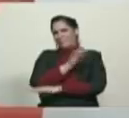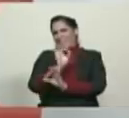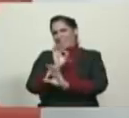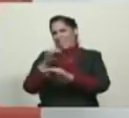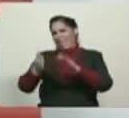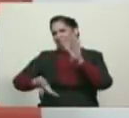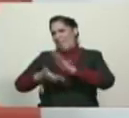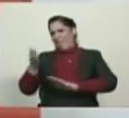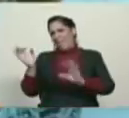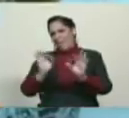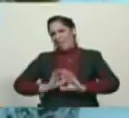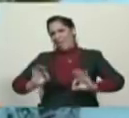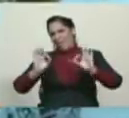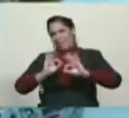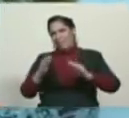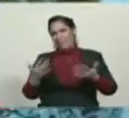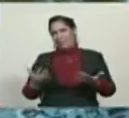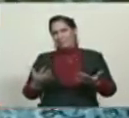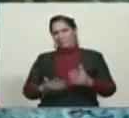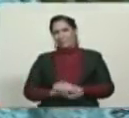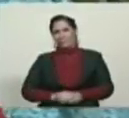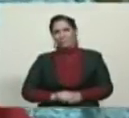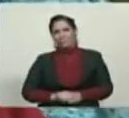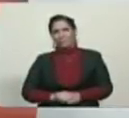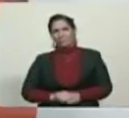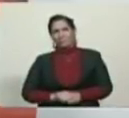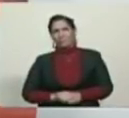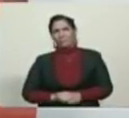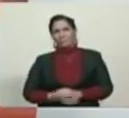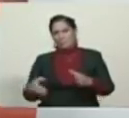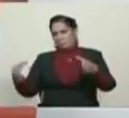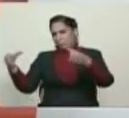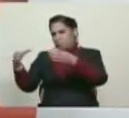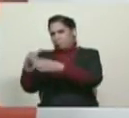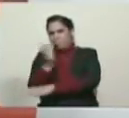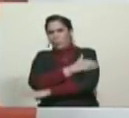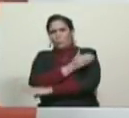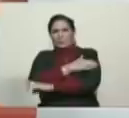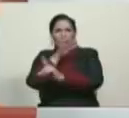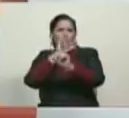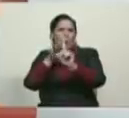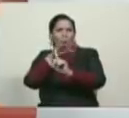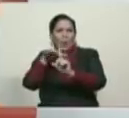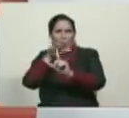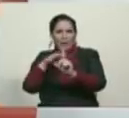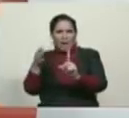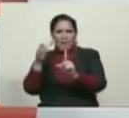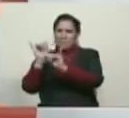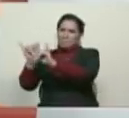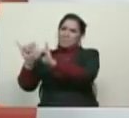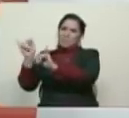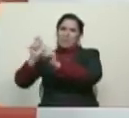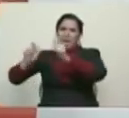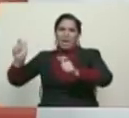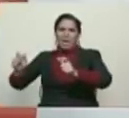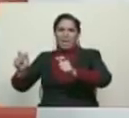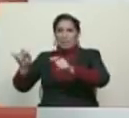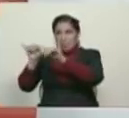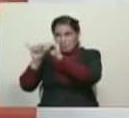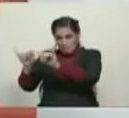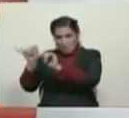No van a salir a nada. La derecha engaña a su propia gente. Los mismos que están ahorita